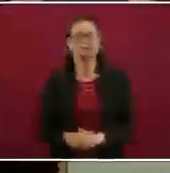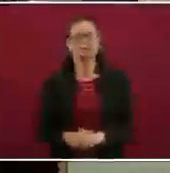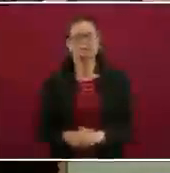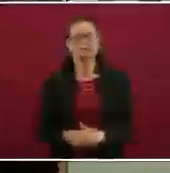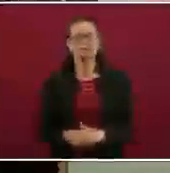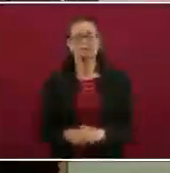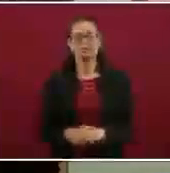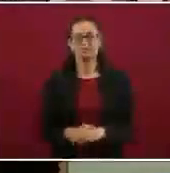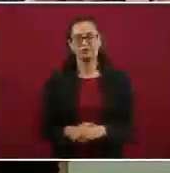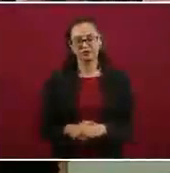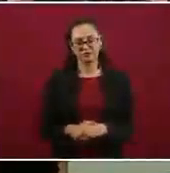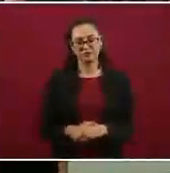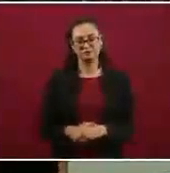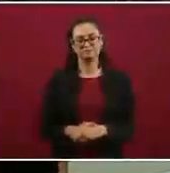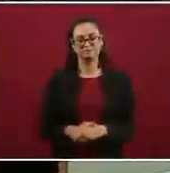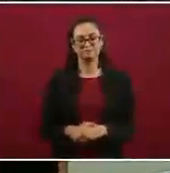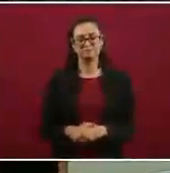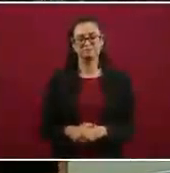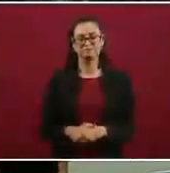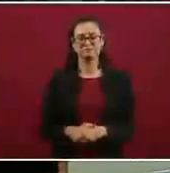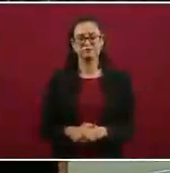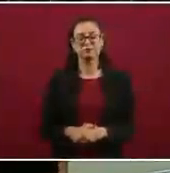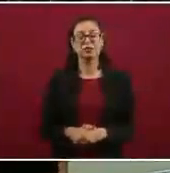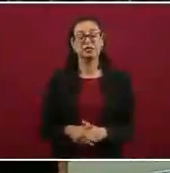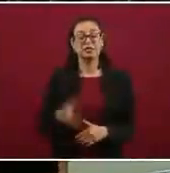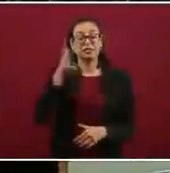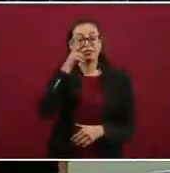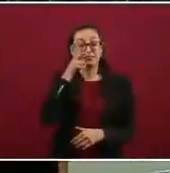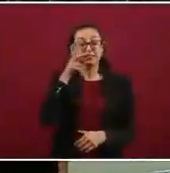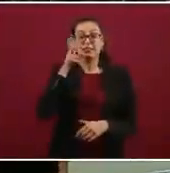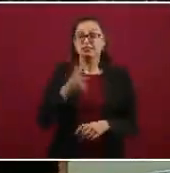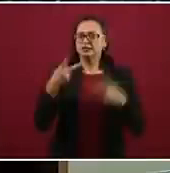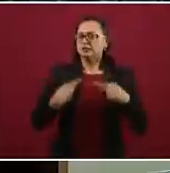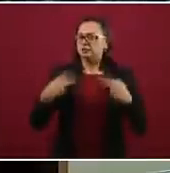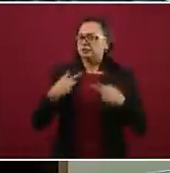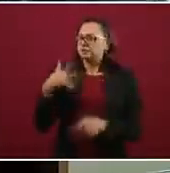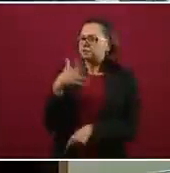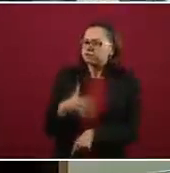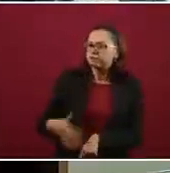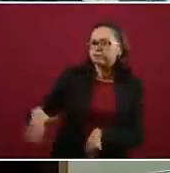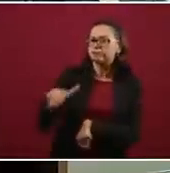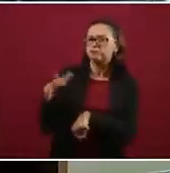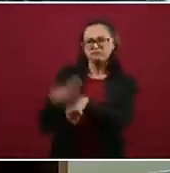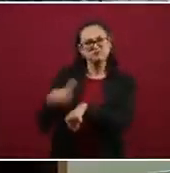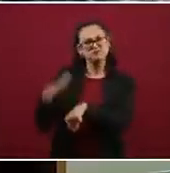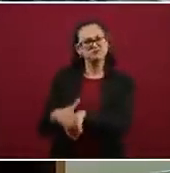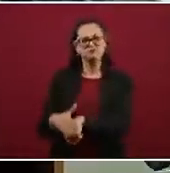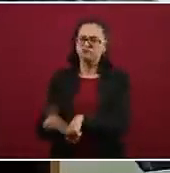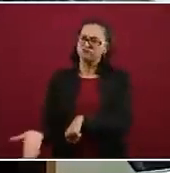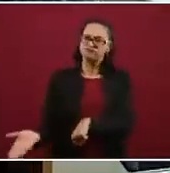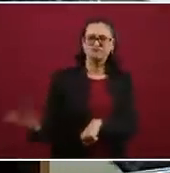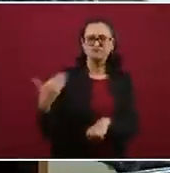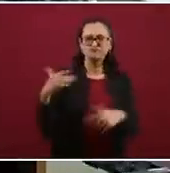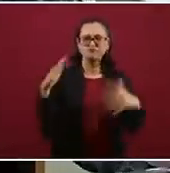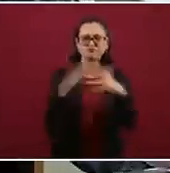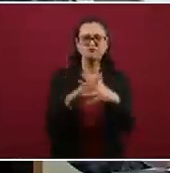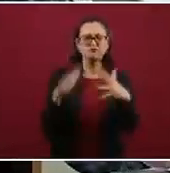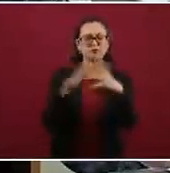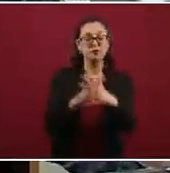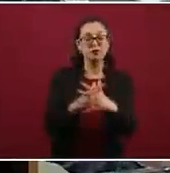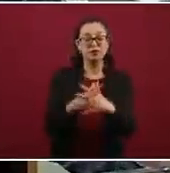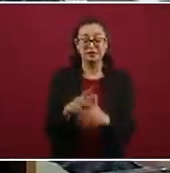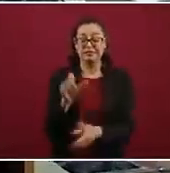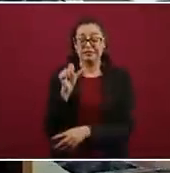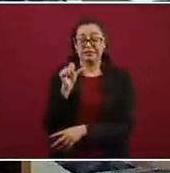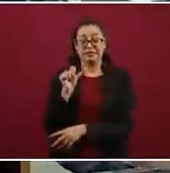Al convocar Hidalgo al pueblo, a la guerra, con el grito que da la madrugada del